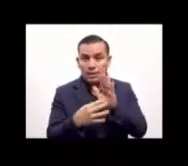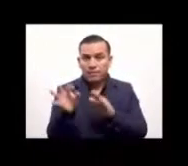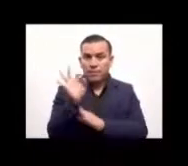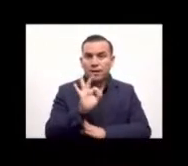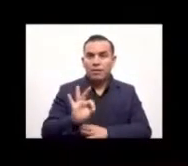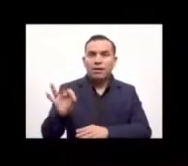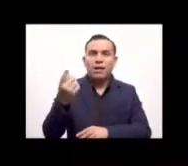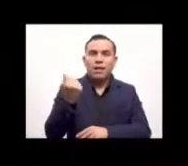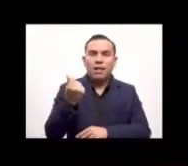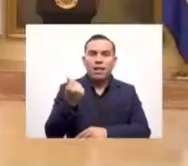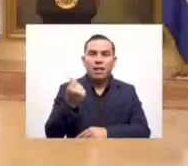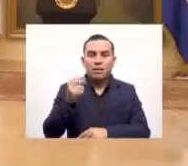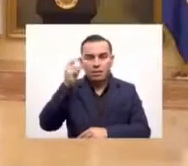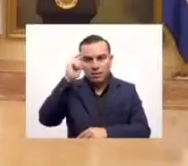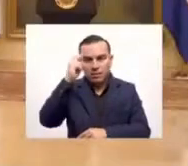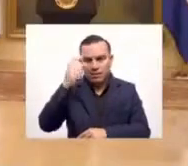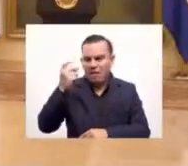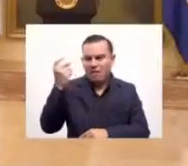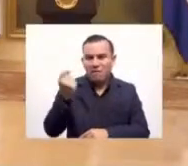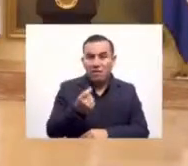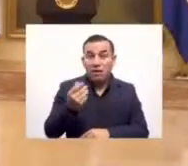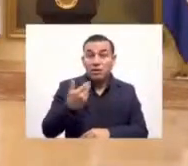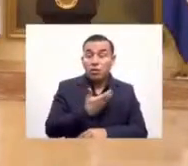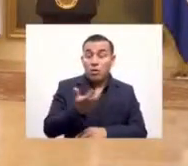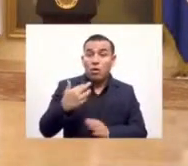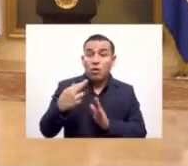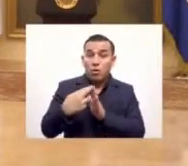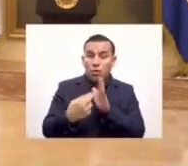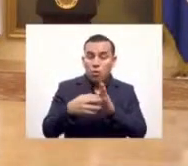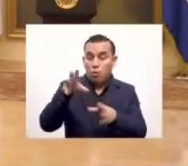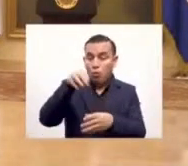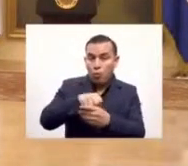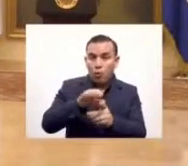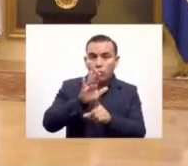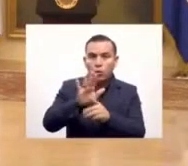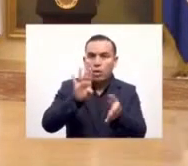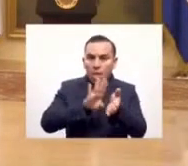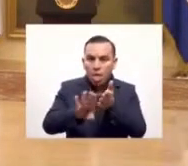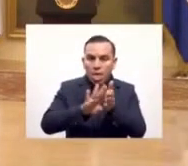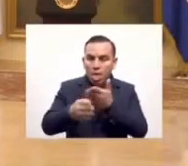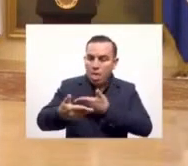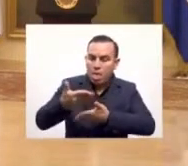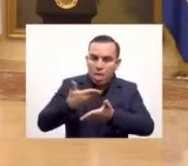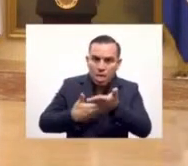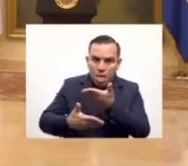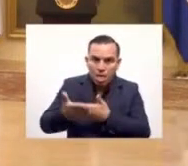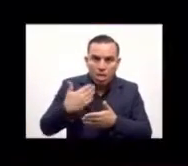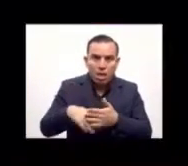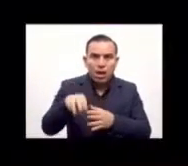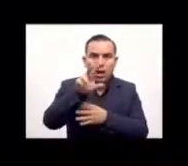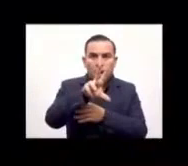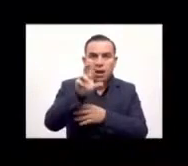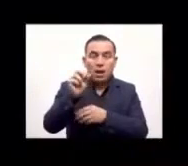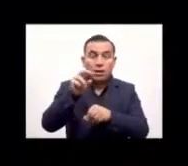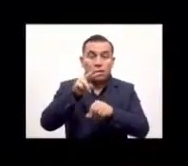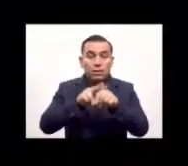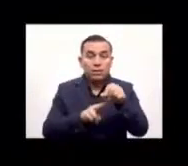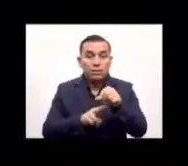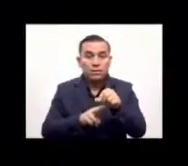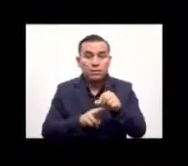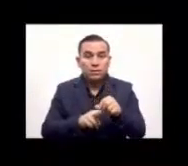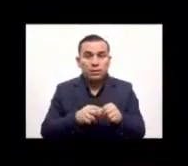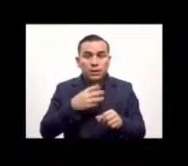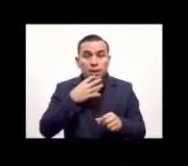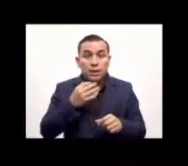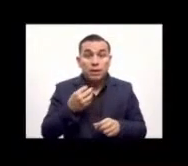para distinguir entre lo que es, le llaman un security token, un utility token y un exchange token. Cuando menos ellos